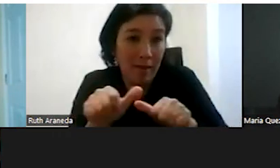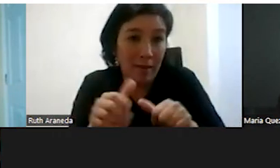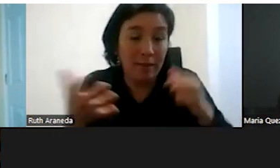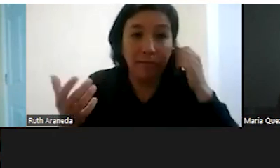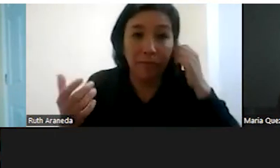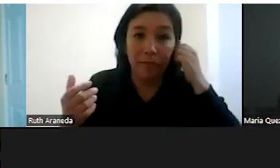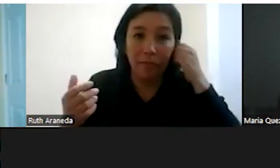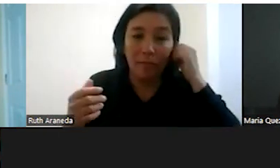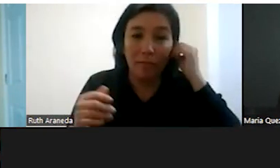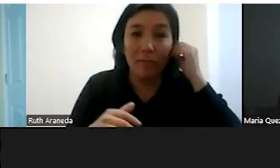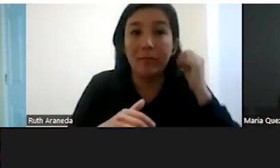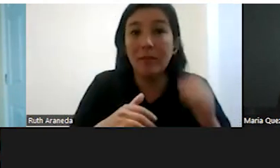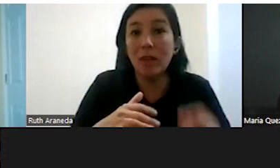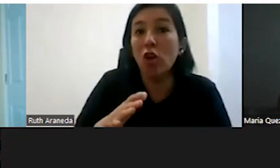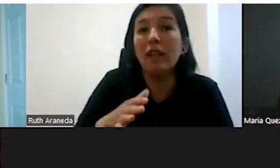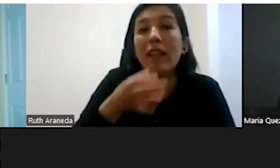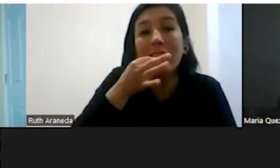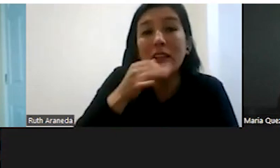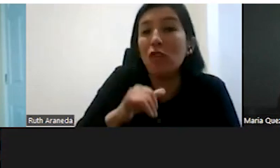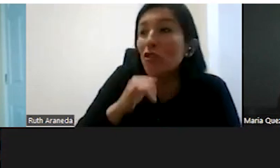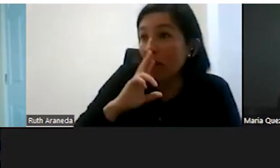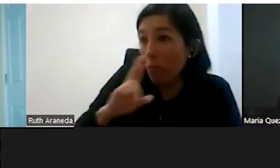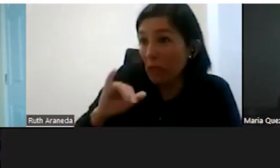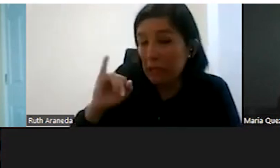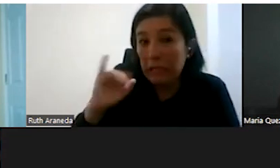No sé si respondo tu pregunta un poco. Juanita,